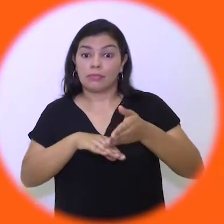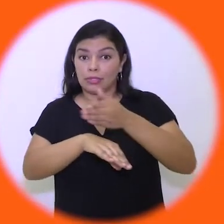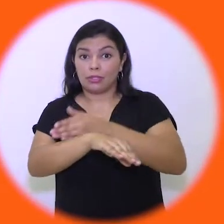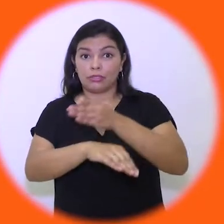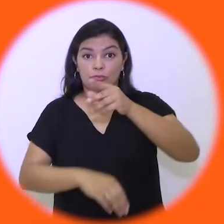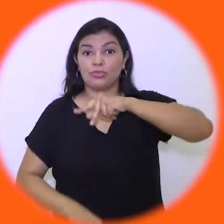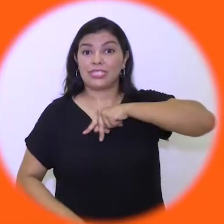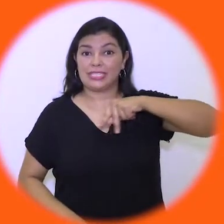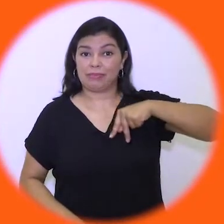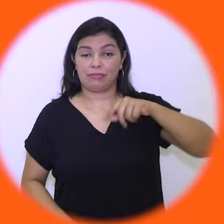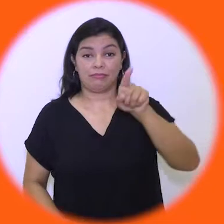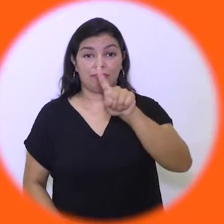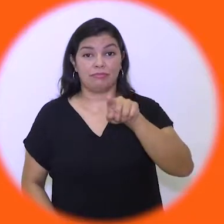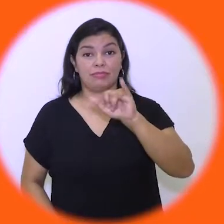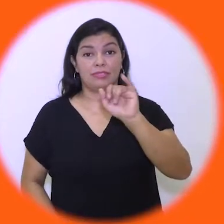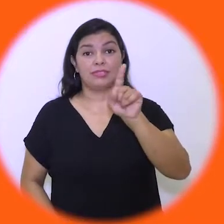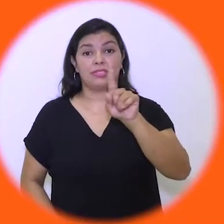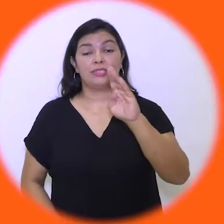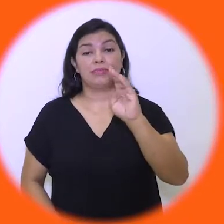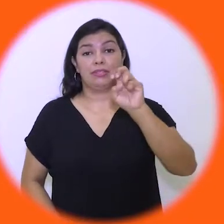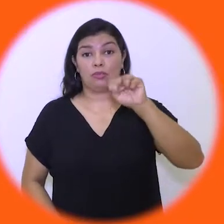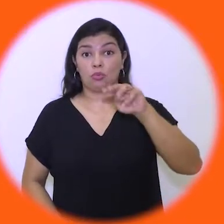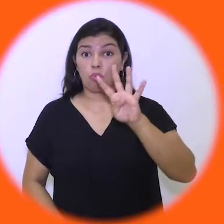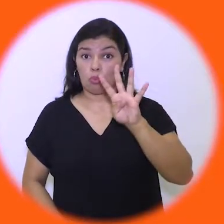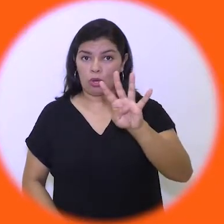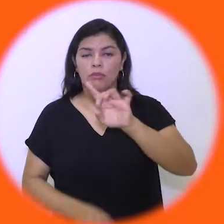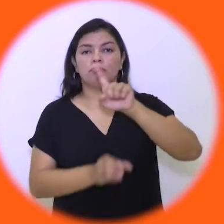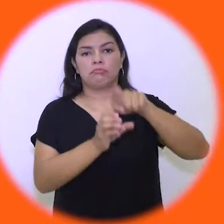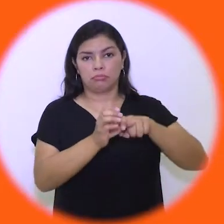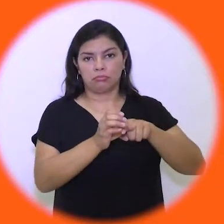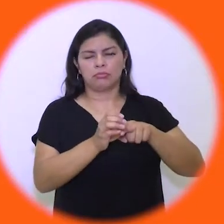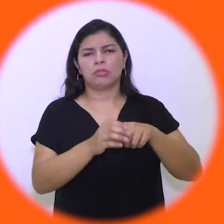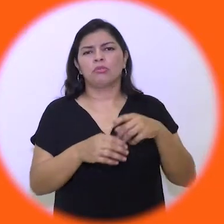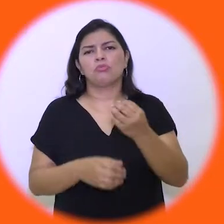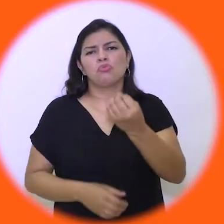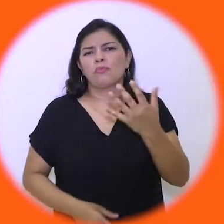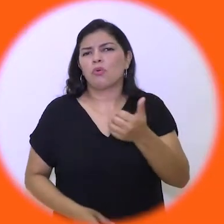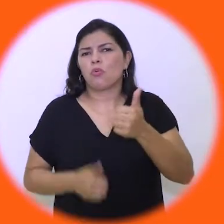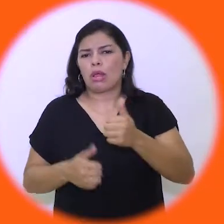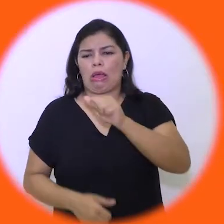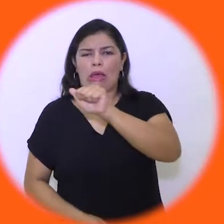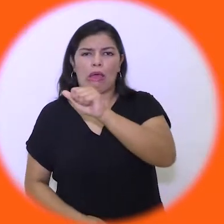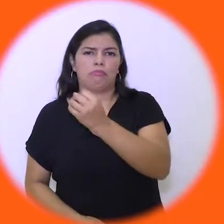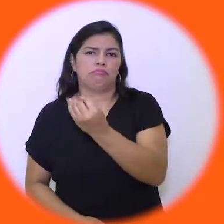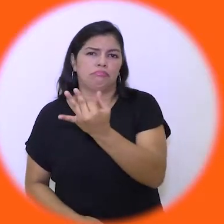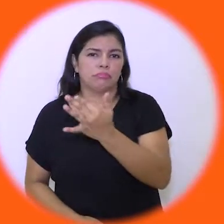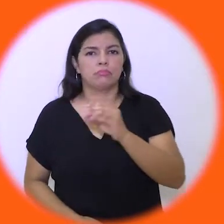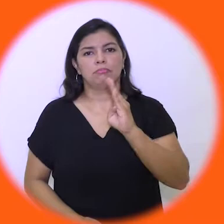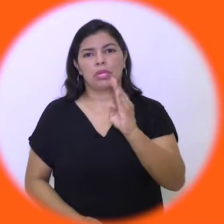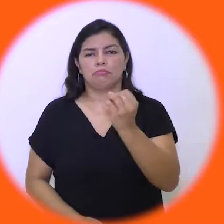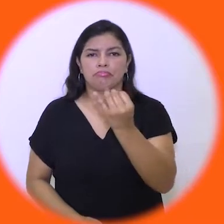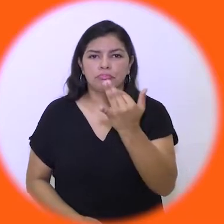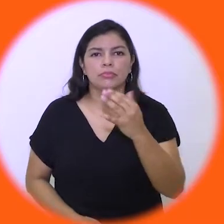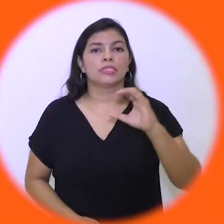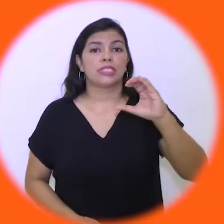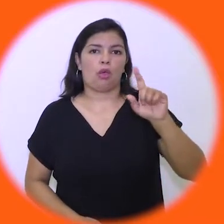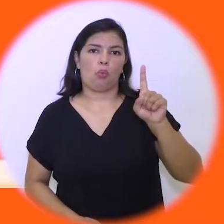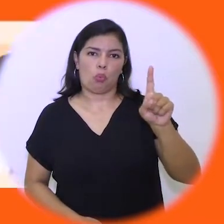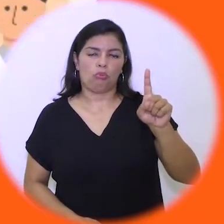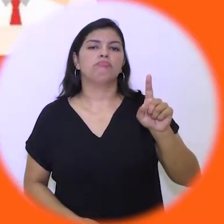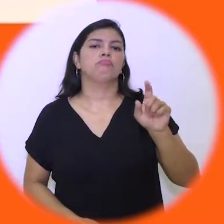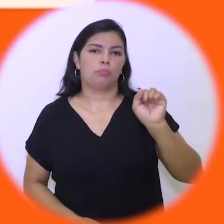en el SISBEN 4 en cualquiera de los niveles de los grupos A, B y C hasta el subgrupo C1.